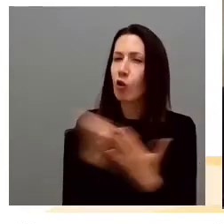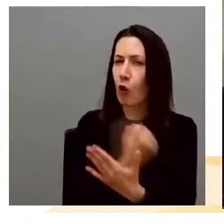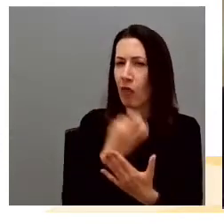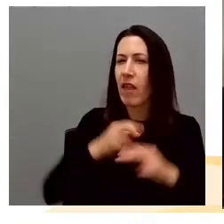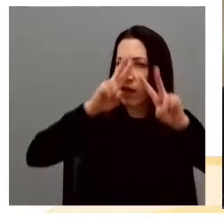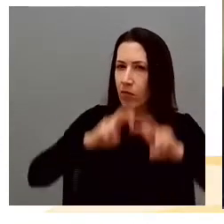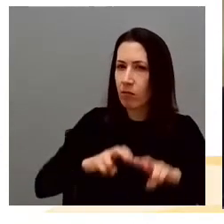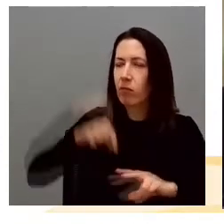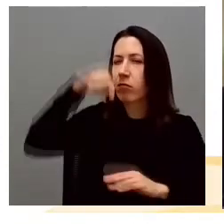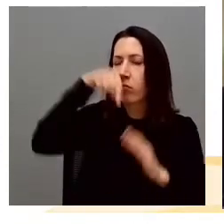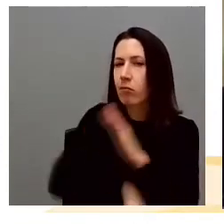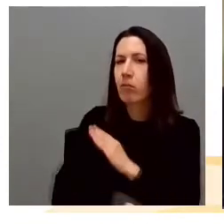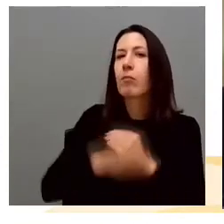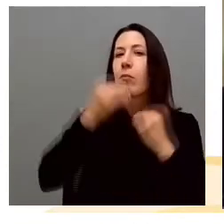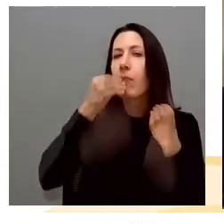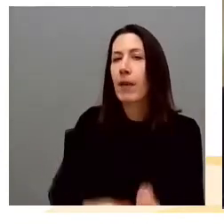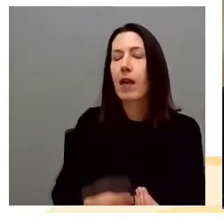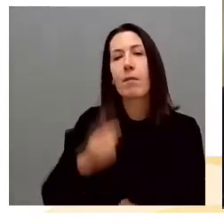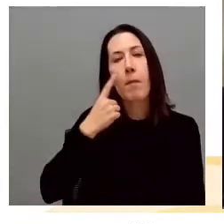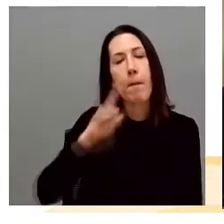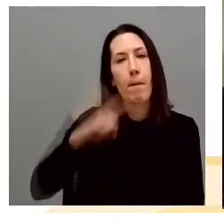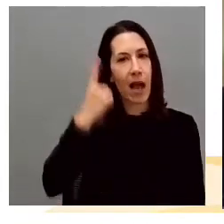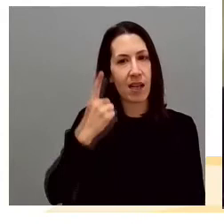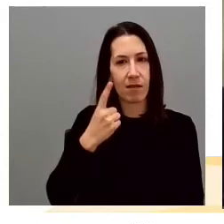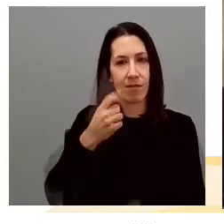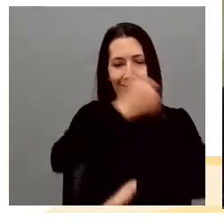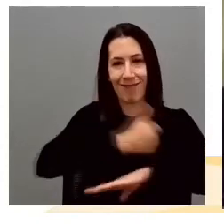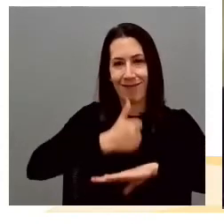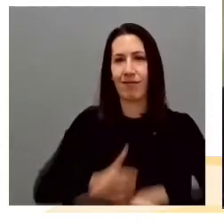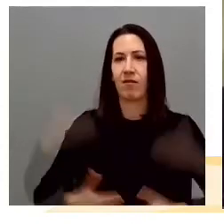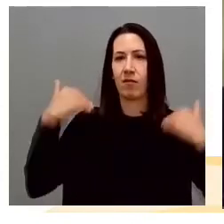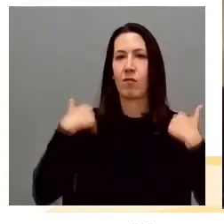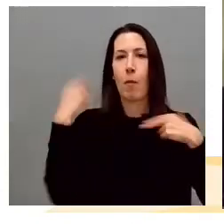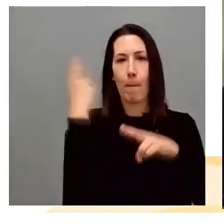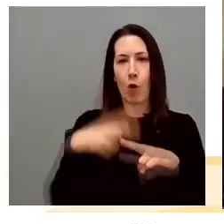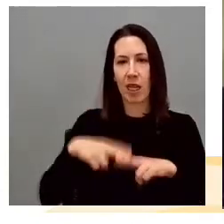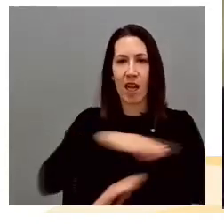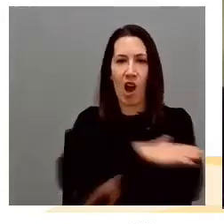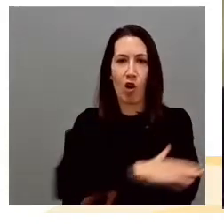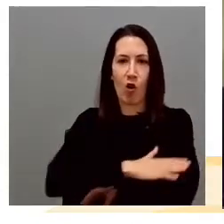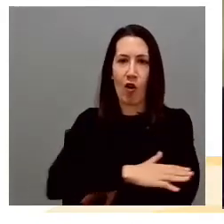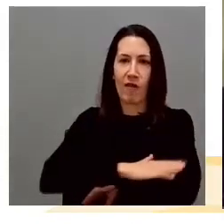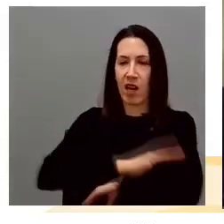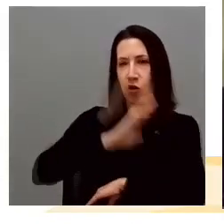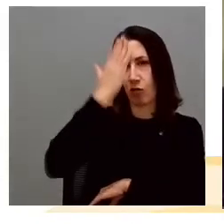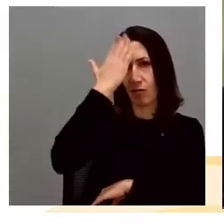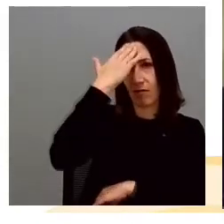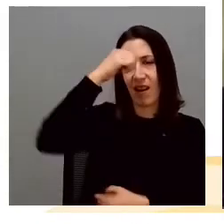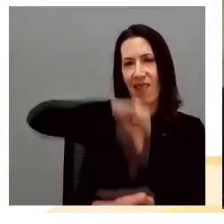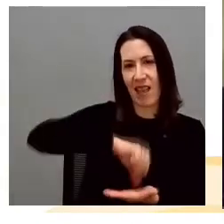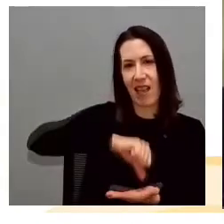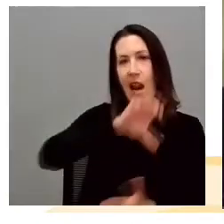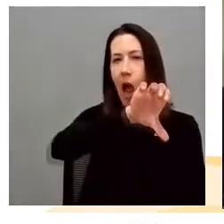todo desde la responsabilidad política de los gobiernos centrales y autonómicos, para que